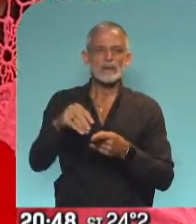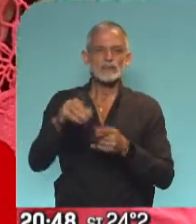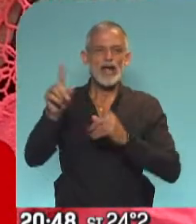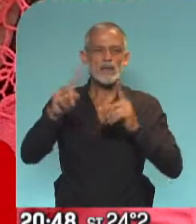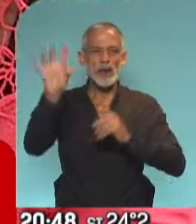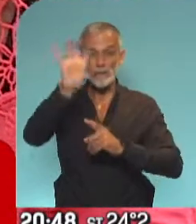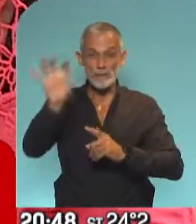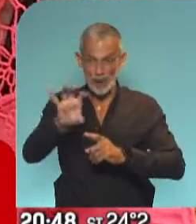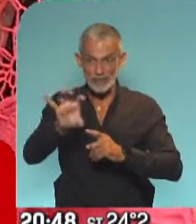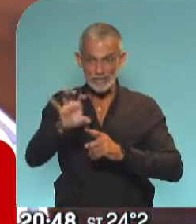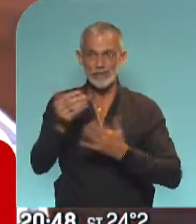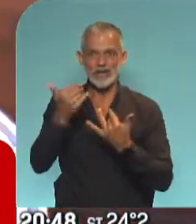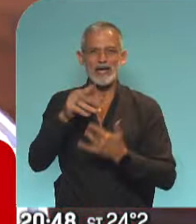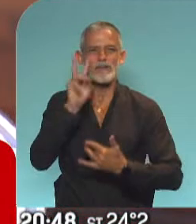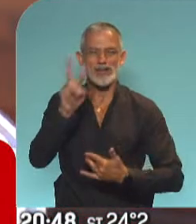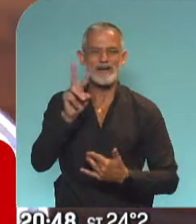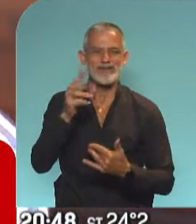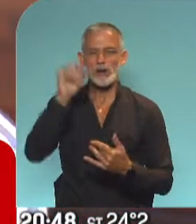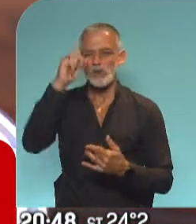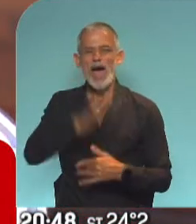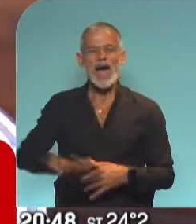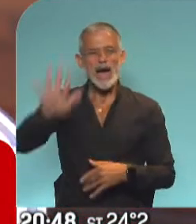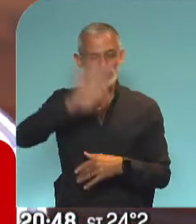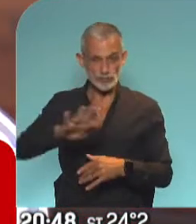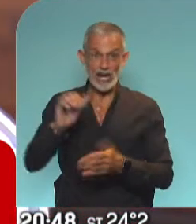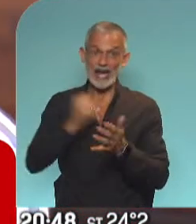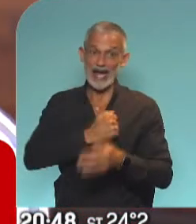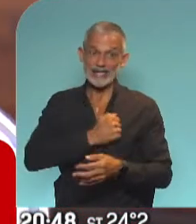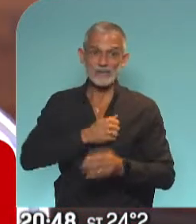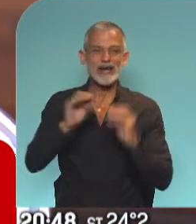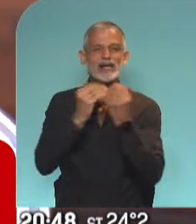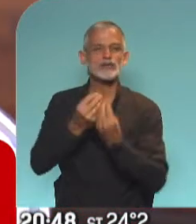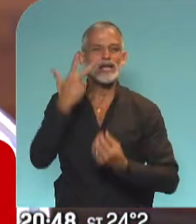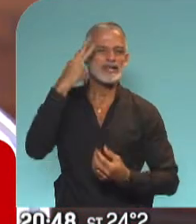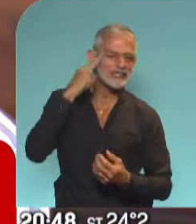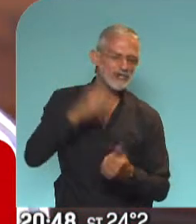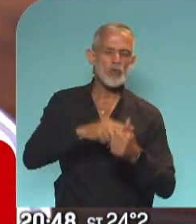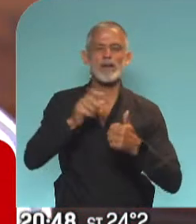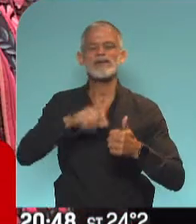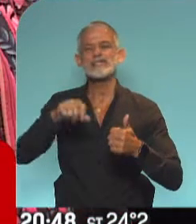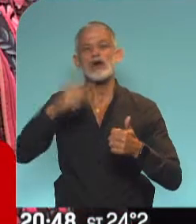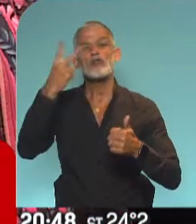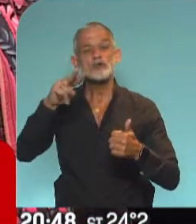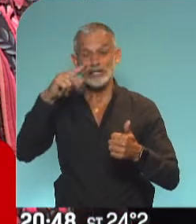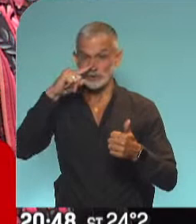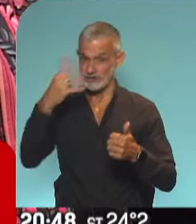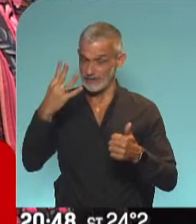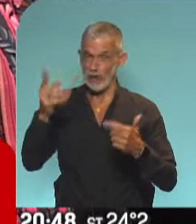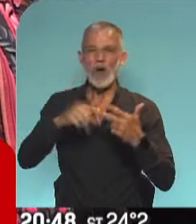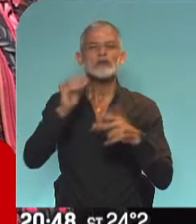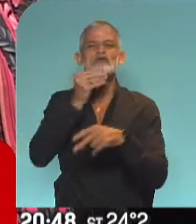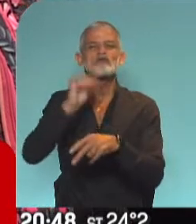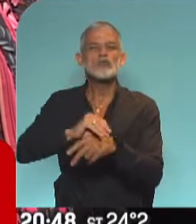algunas provincias para dimensionar un poco la situación nacional. Catamarca registró 39 casos, Chaco 274,